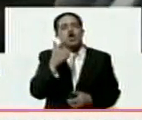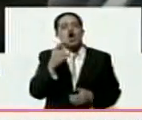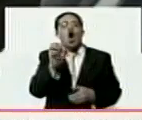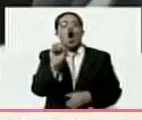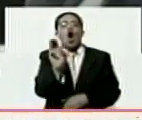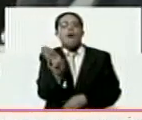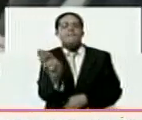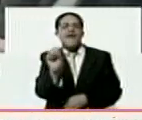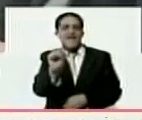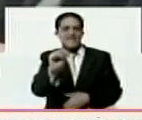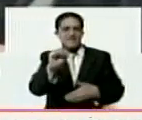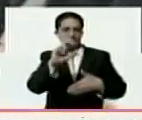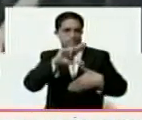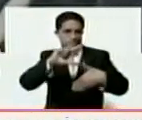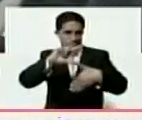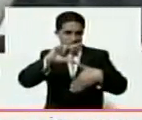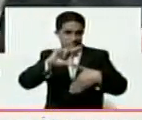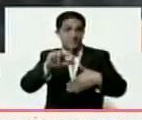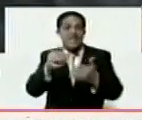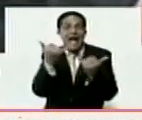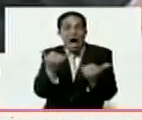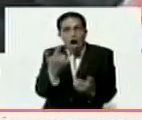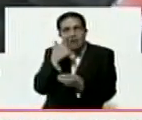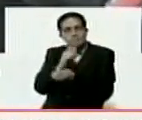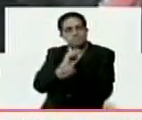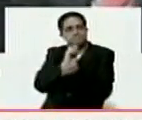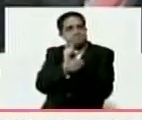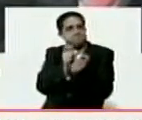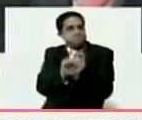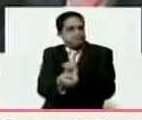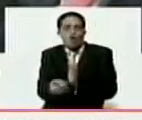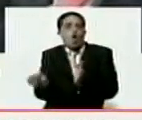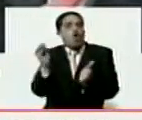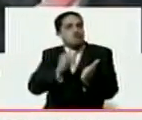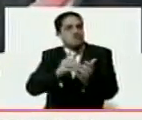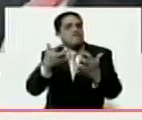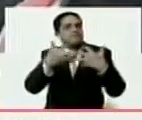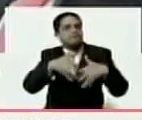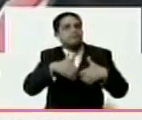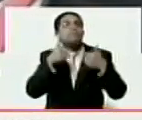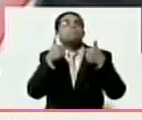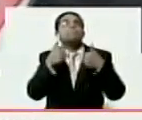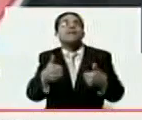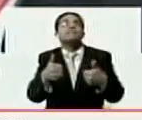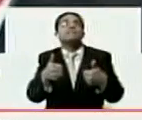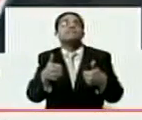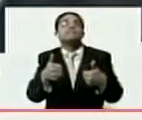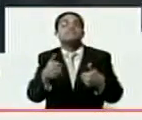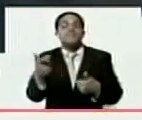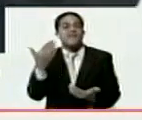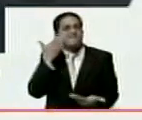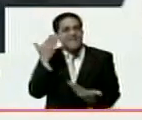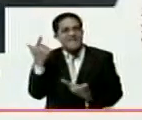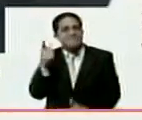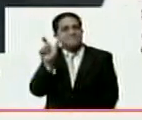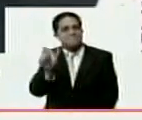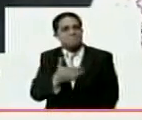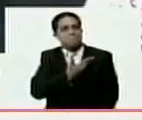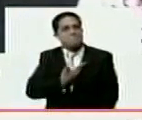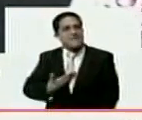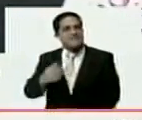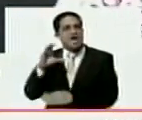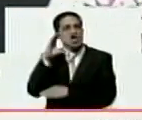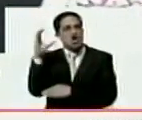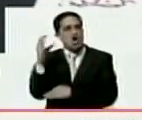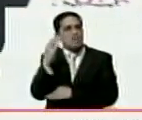Salud, hoy en día está plenamente restaurado. Y sin embargo, fíjense, el señor Duque, claro, hay que distraer,